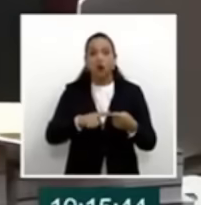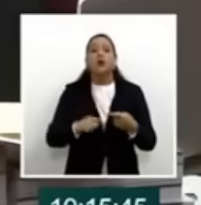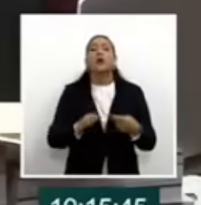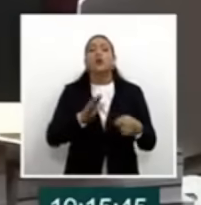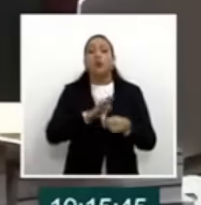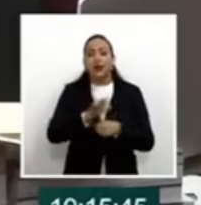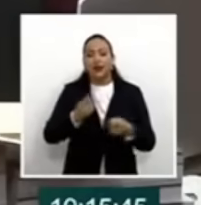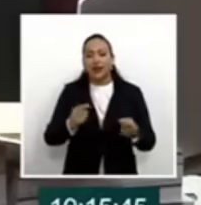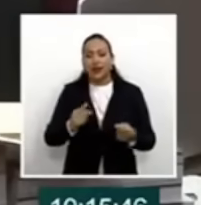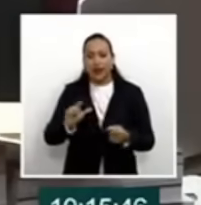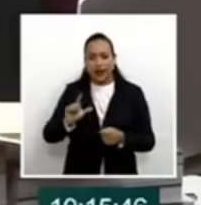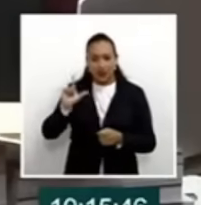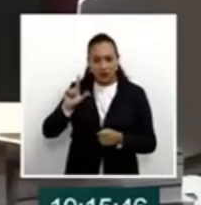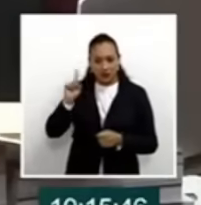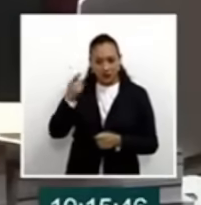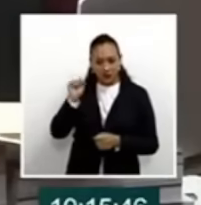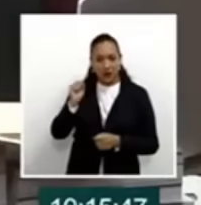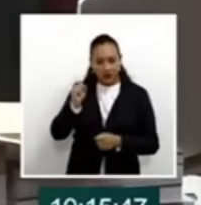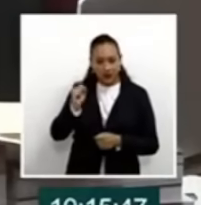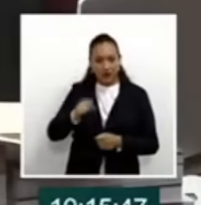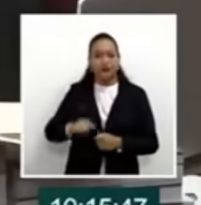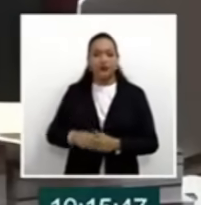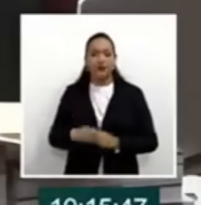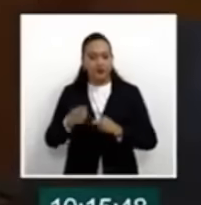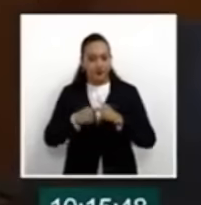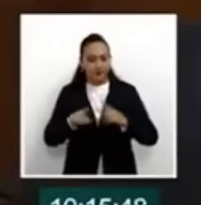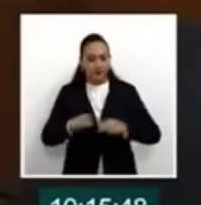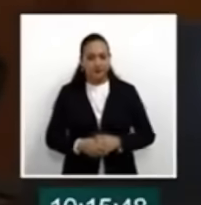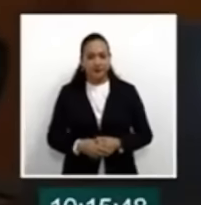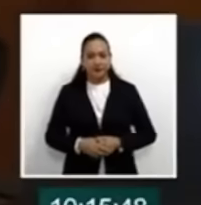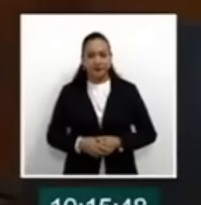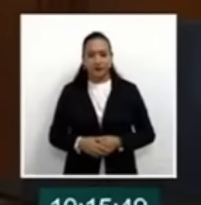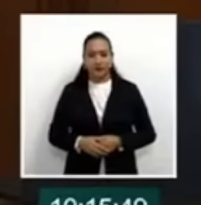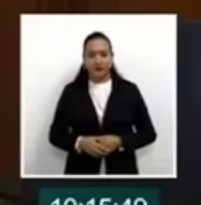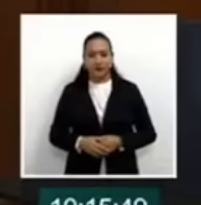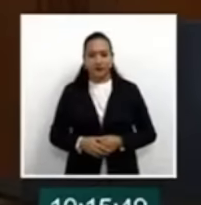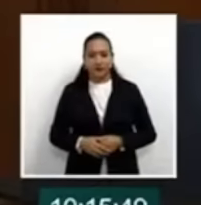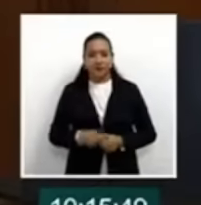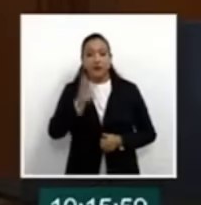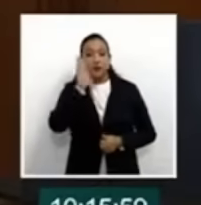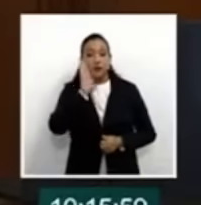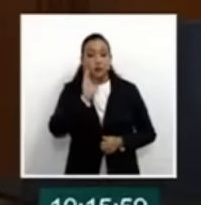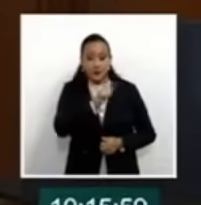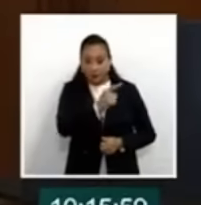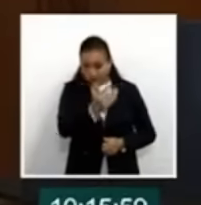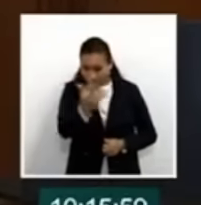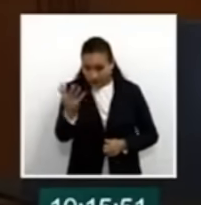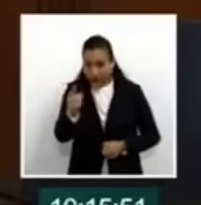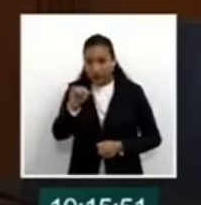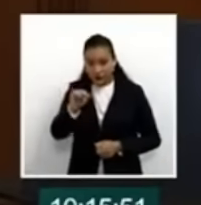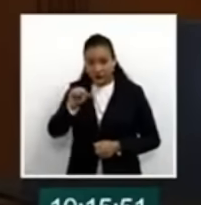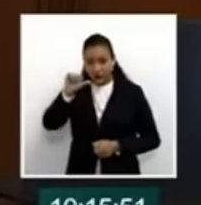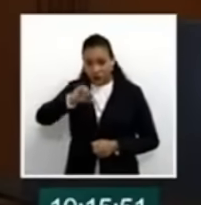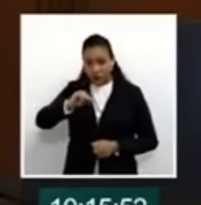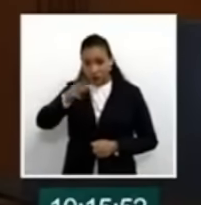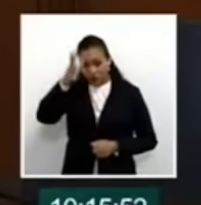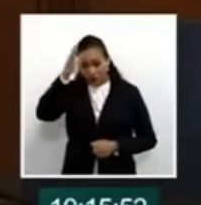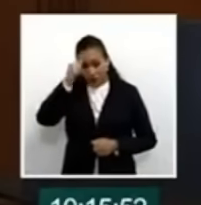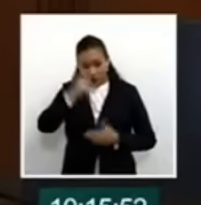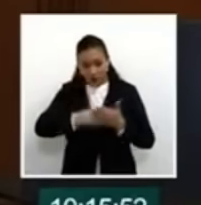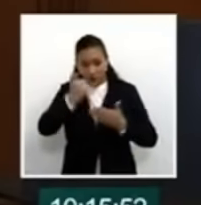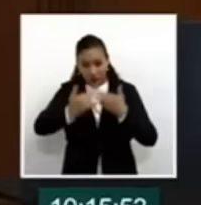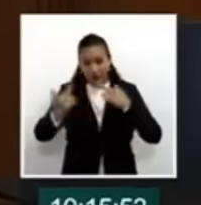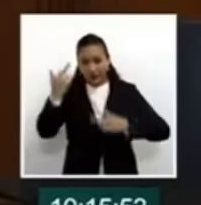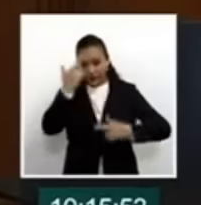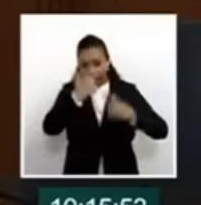conjunta, celebrada el lunes 1 de septiembre del año en curso. Ministras y ministros, está a su consideración el proyecto de acta de